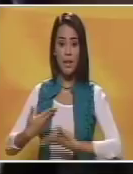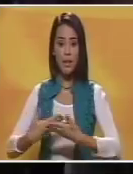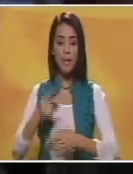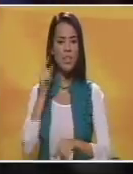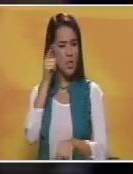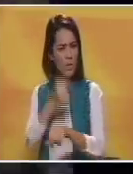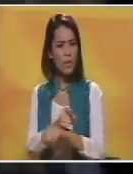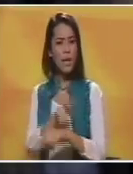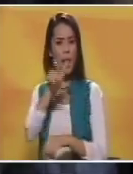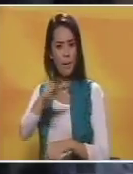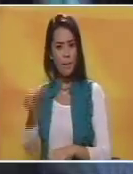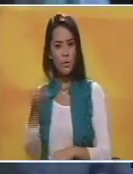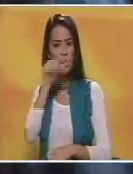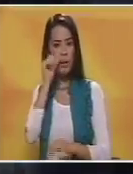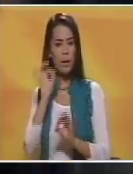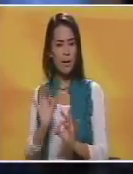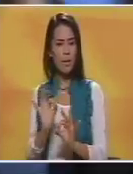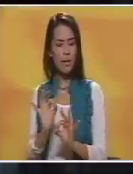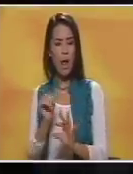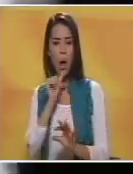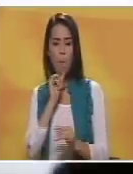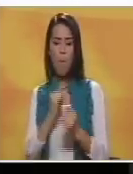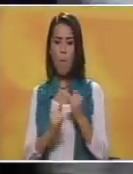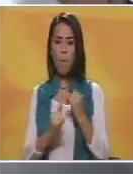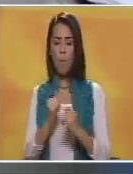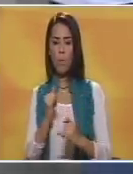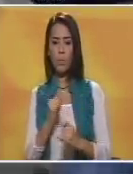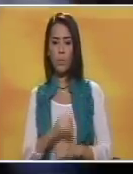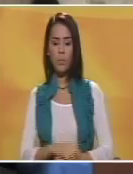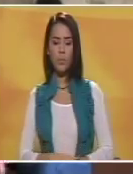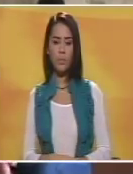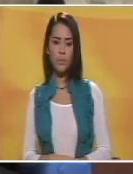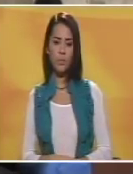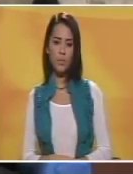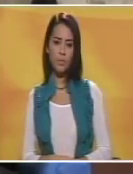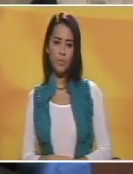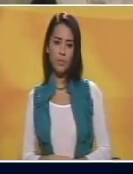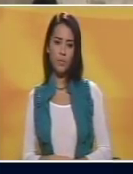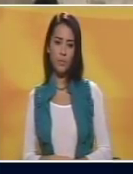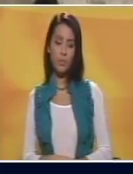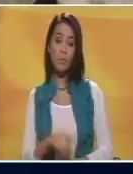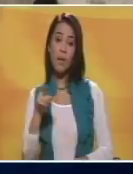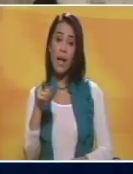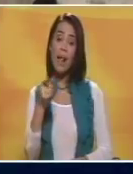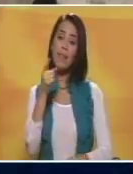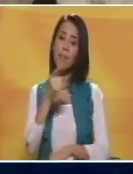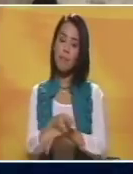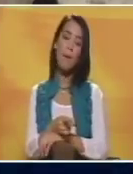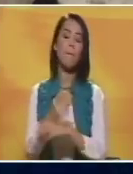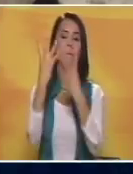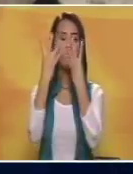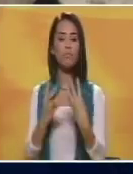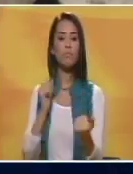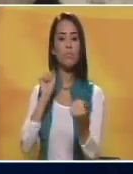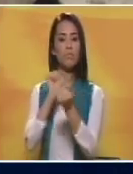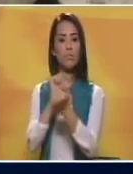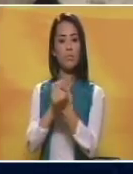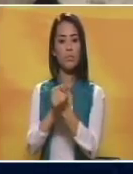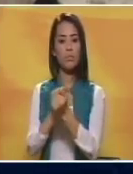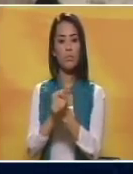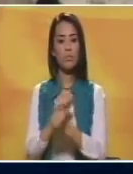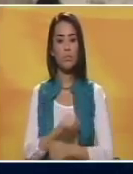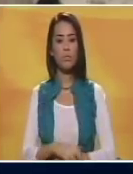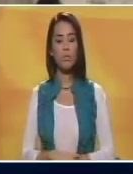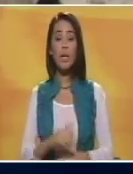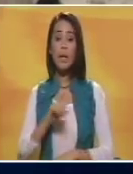víctimas a consumir estupefacientes, según el relato de las autoridades. Rodríguez deberá cumplir la medida en la cárcel de La Victoria, mientras que